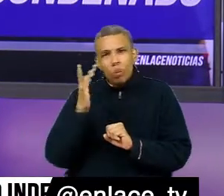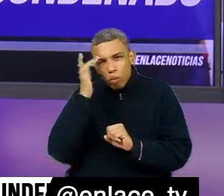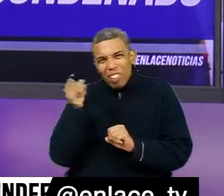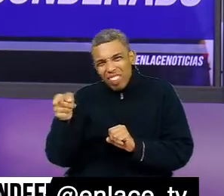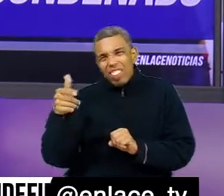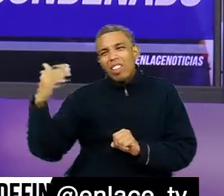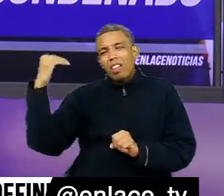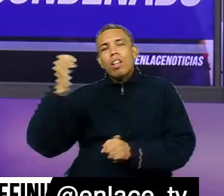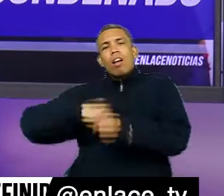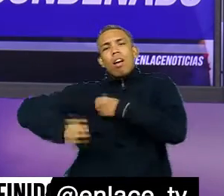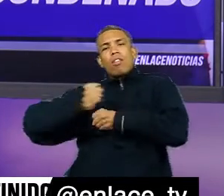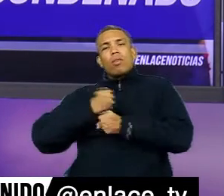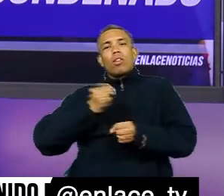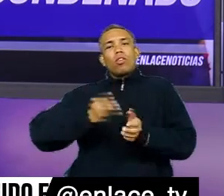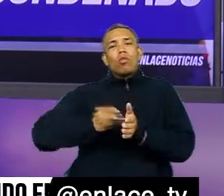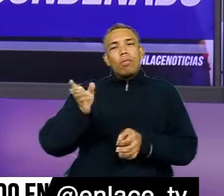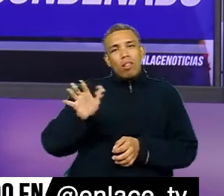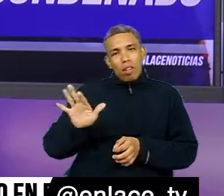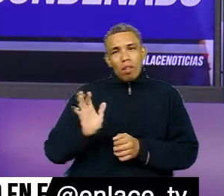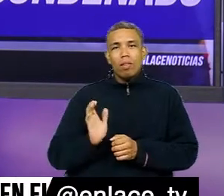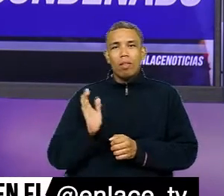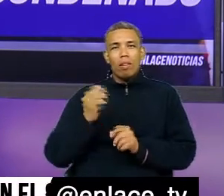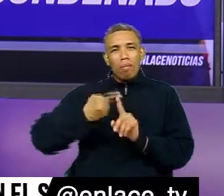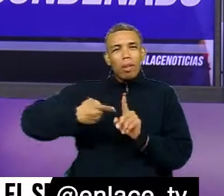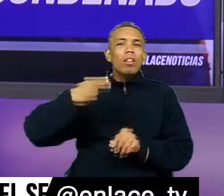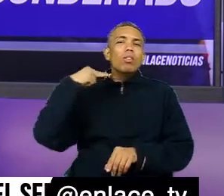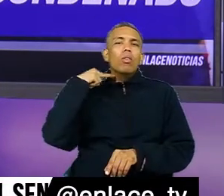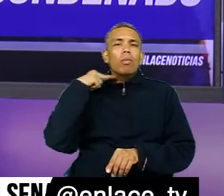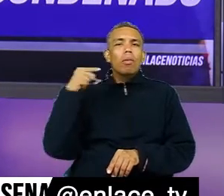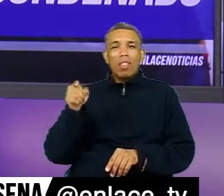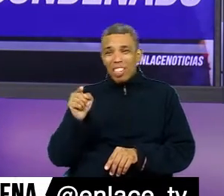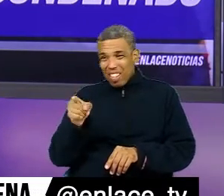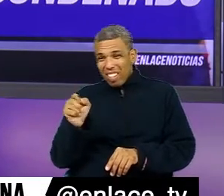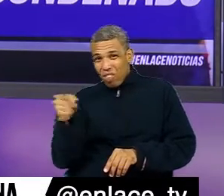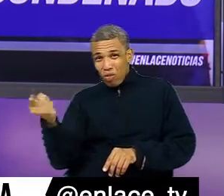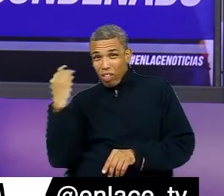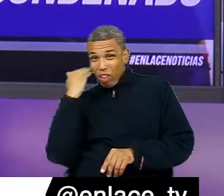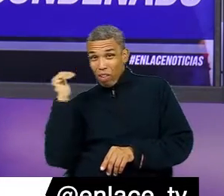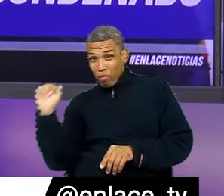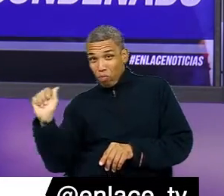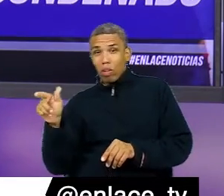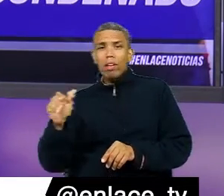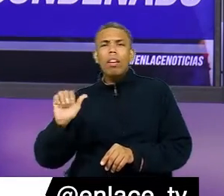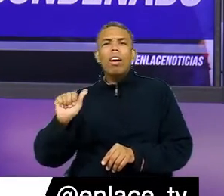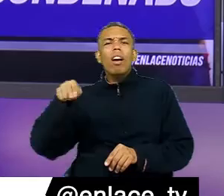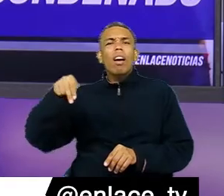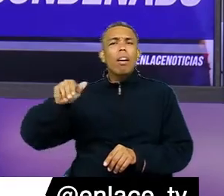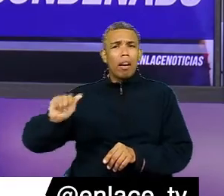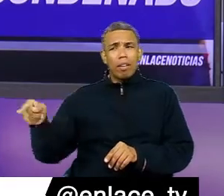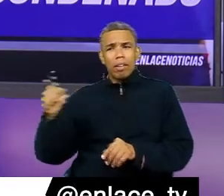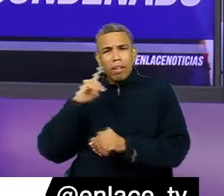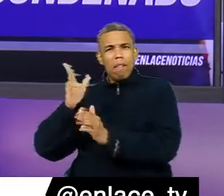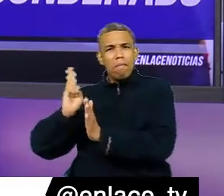y asesinada en hechos registrados en noviembre de 2015. La familia de la víctima se declara inconforme con la